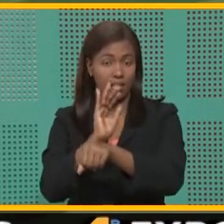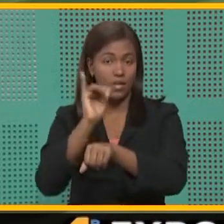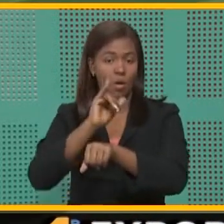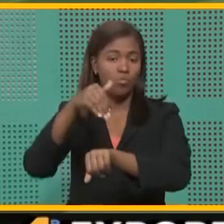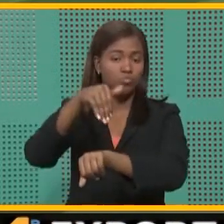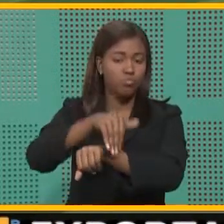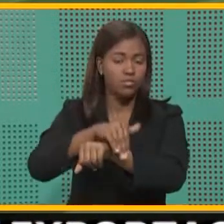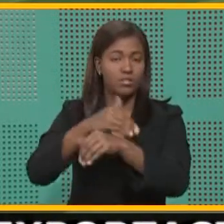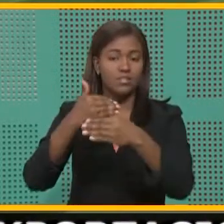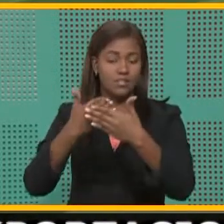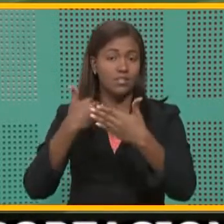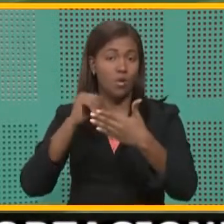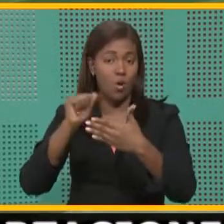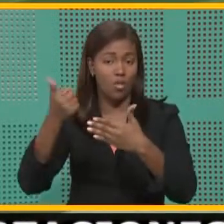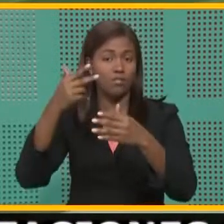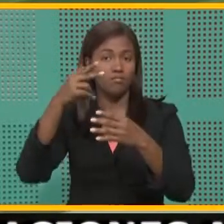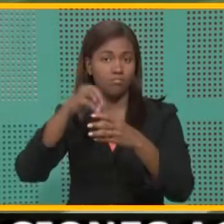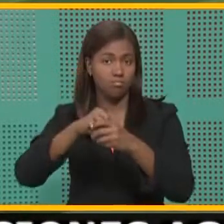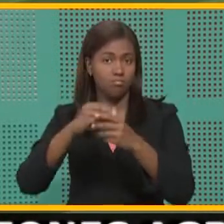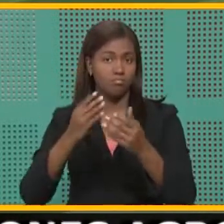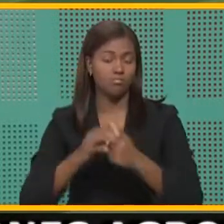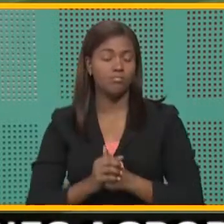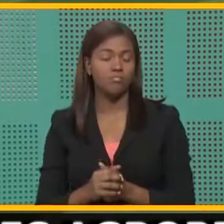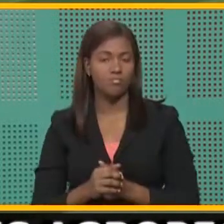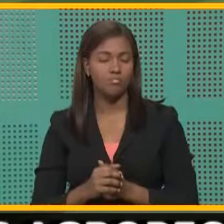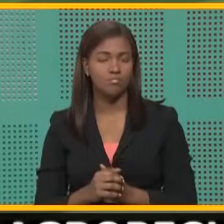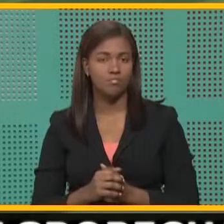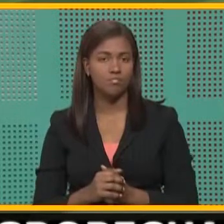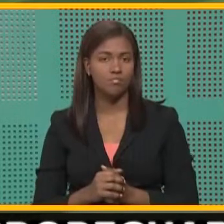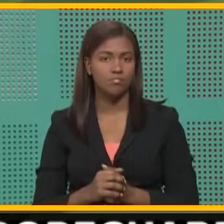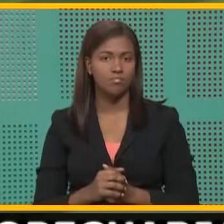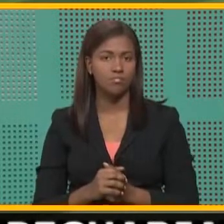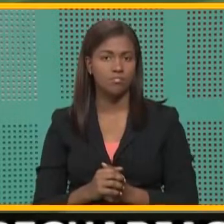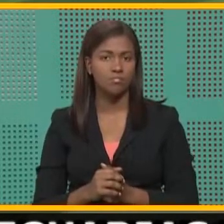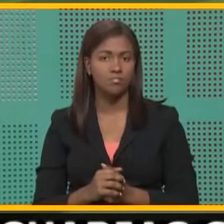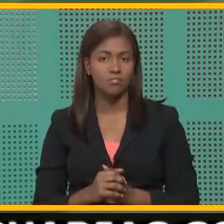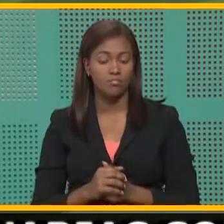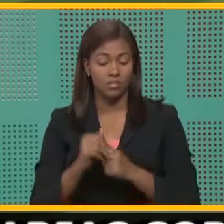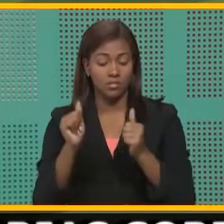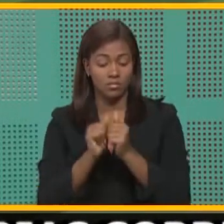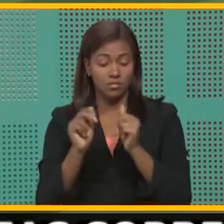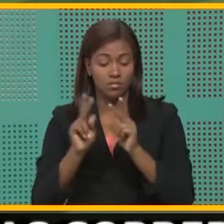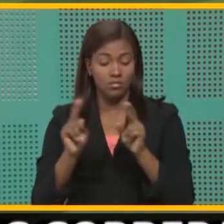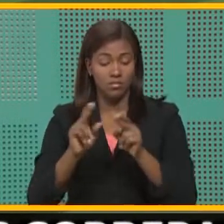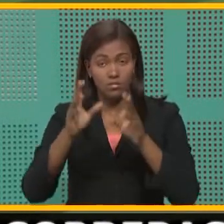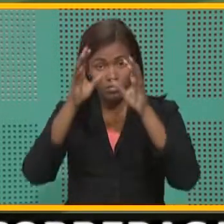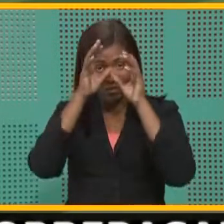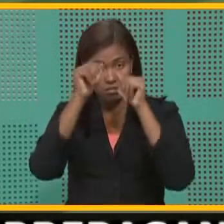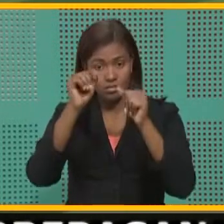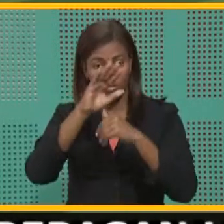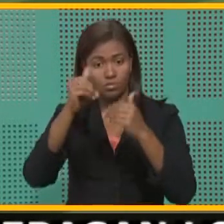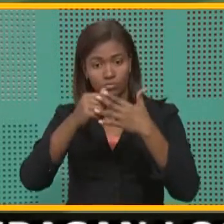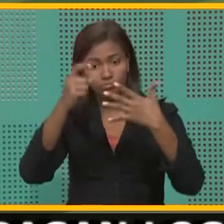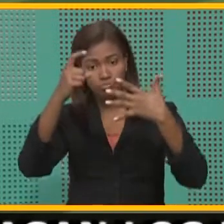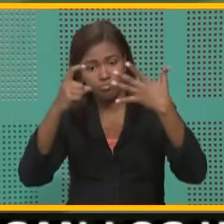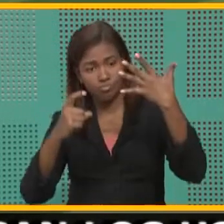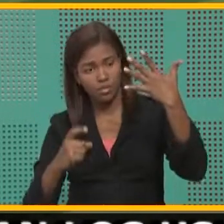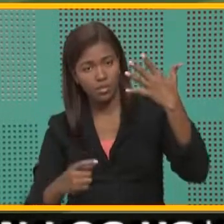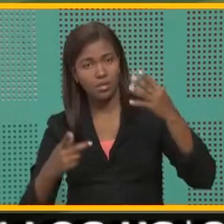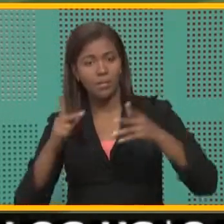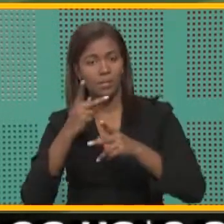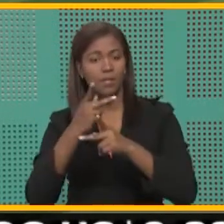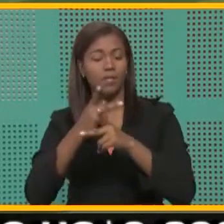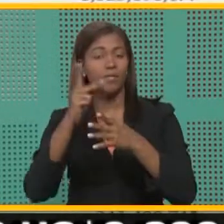almuerzo y otra merienda. Con la disposición del presidente de que todo ese programa se sostenga de